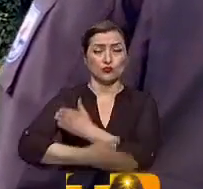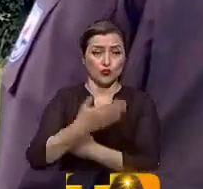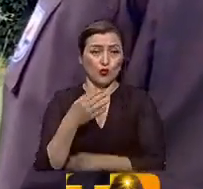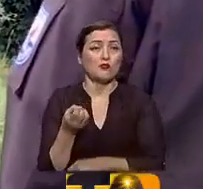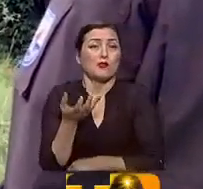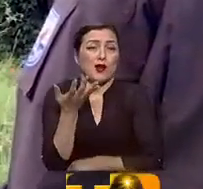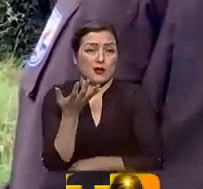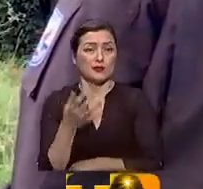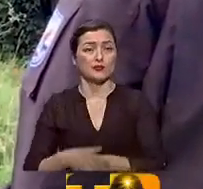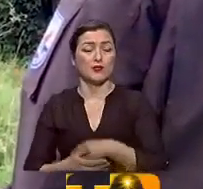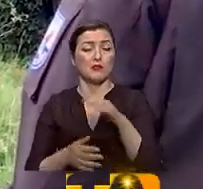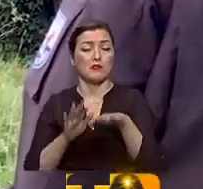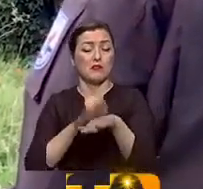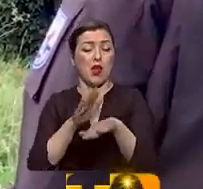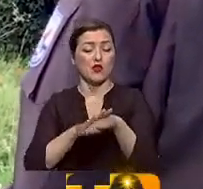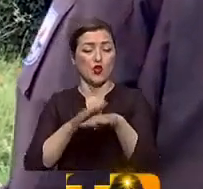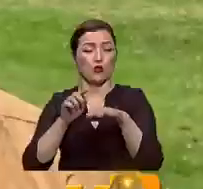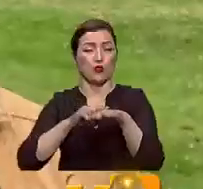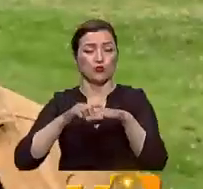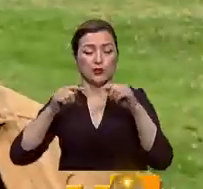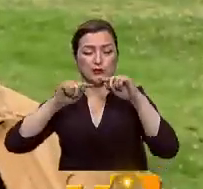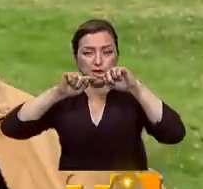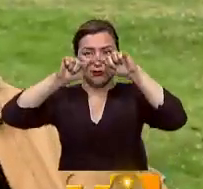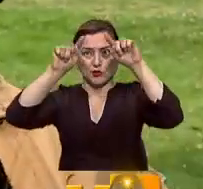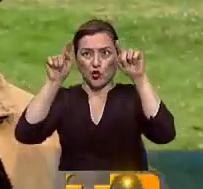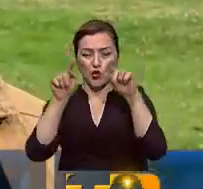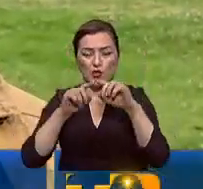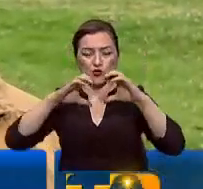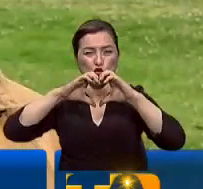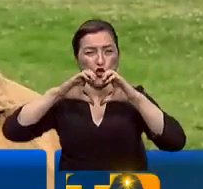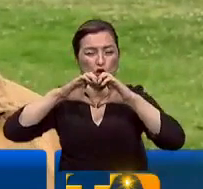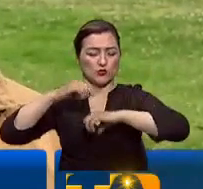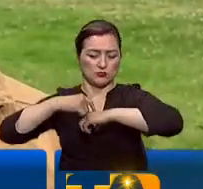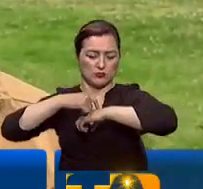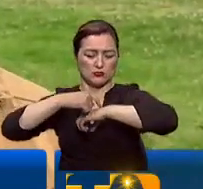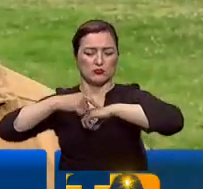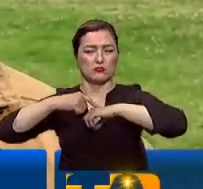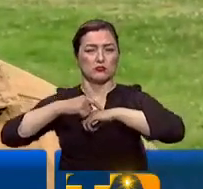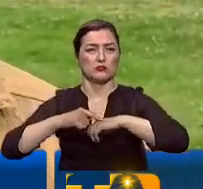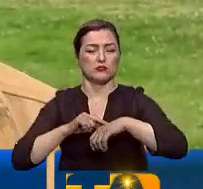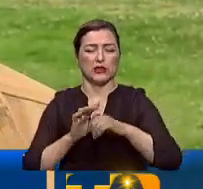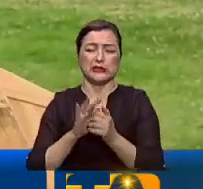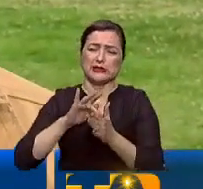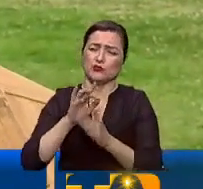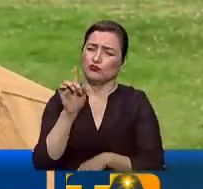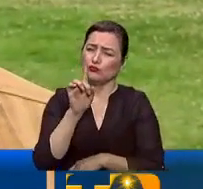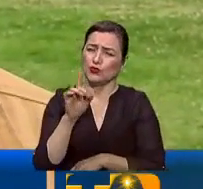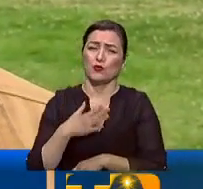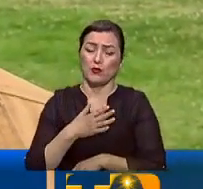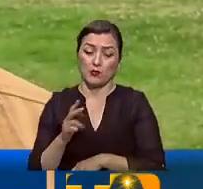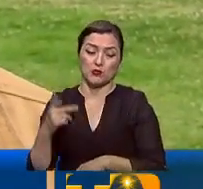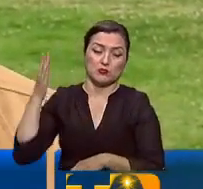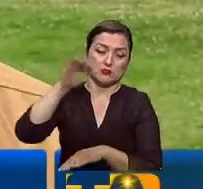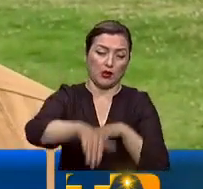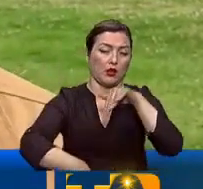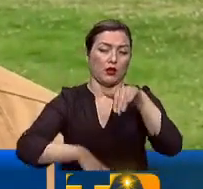tatuaje tipo corazón en su mano. Señores, no se expongan, es un peligro, no se sabe en qué momento la creciente del río va a aumentar